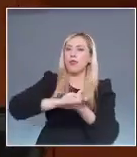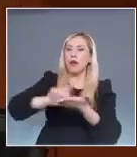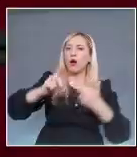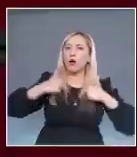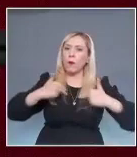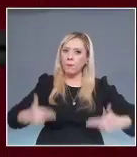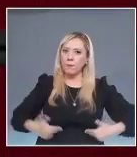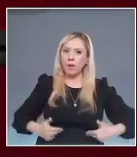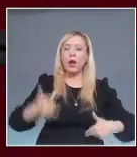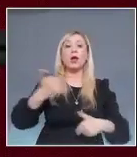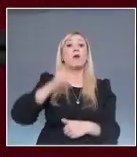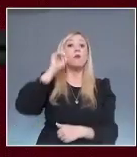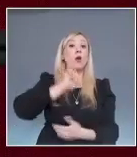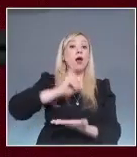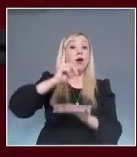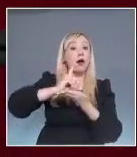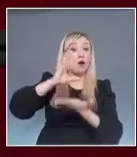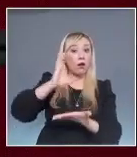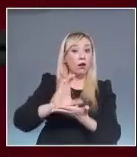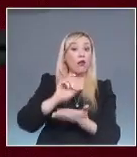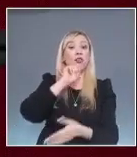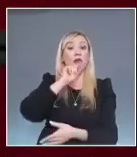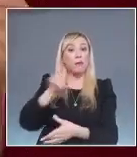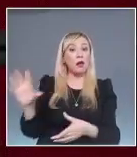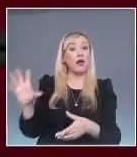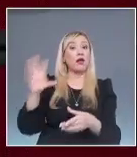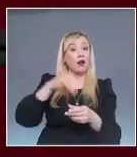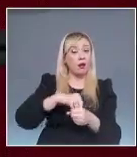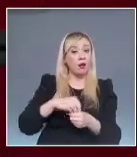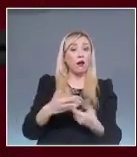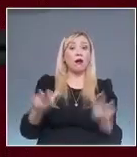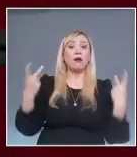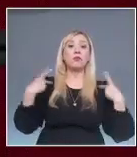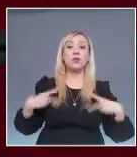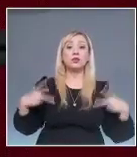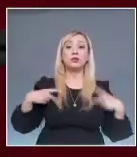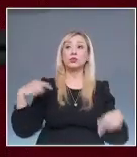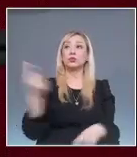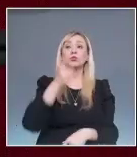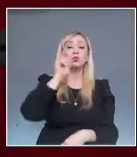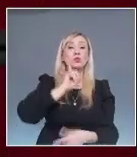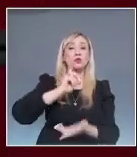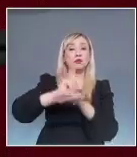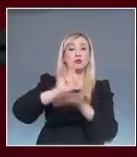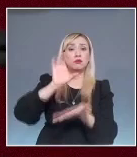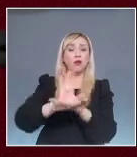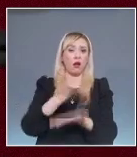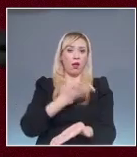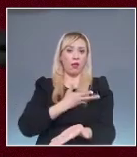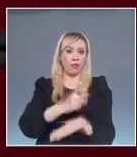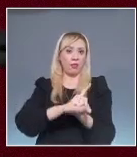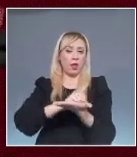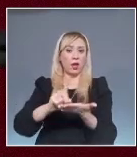discapacidad. Las personas con discapacidad también tienen el derecho al autocuidado y a